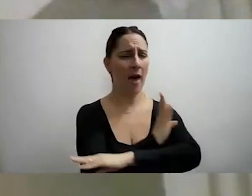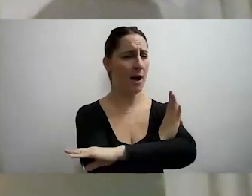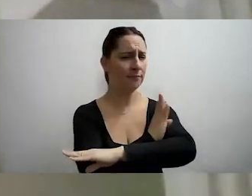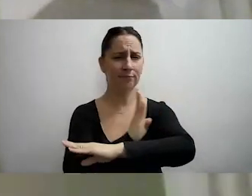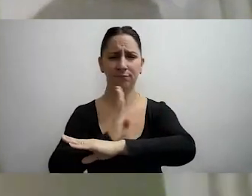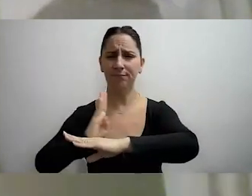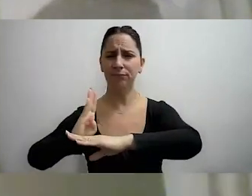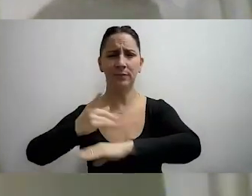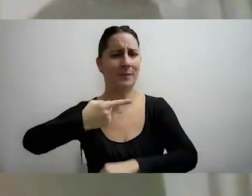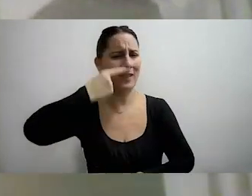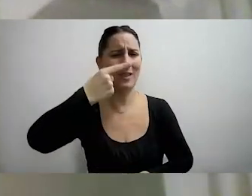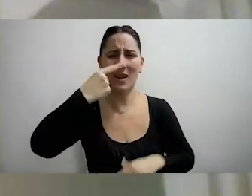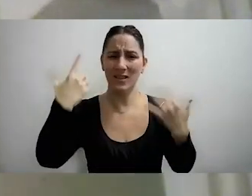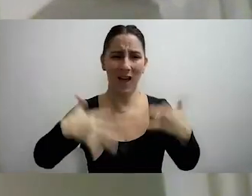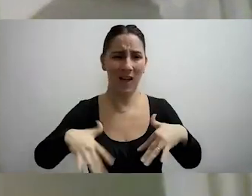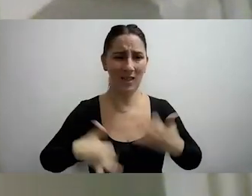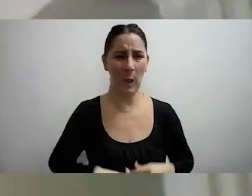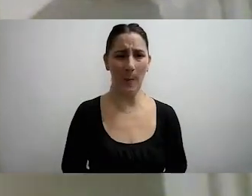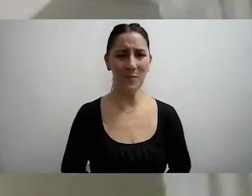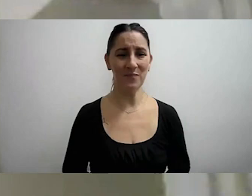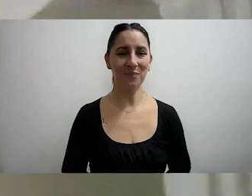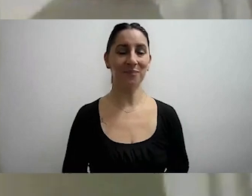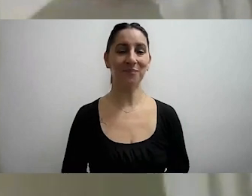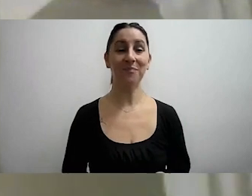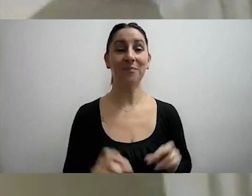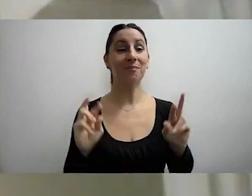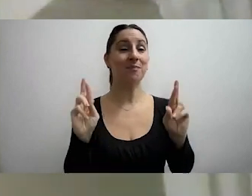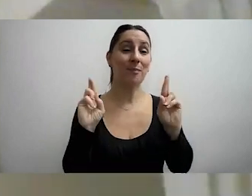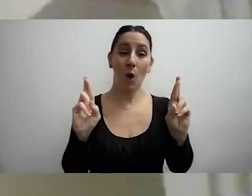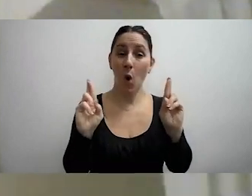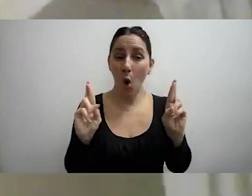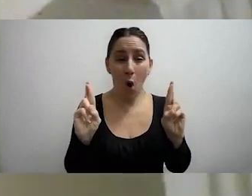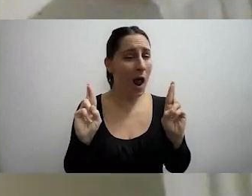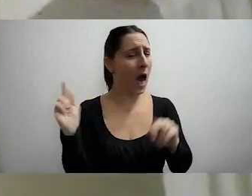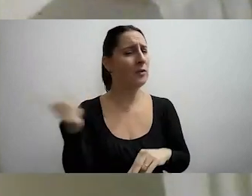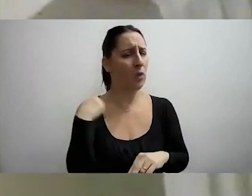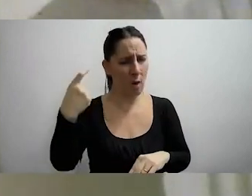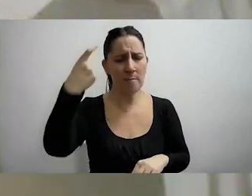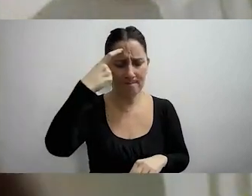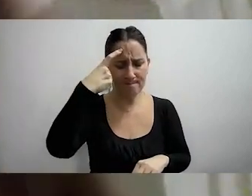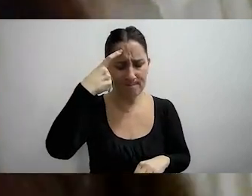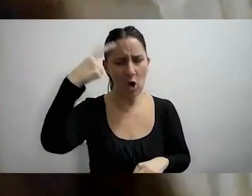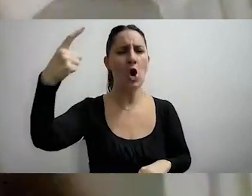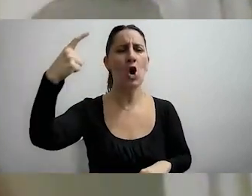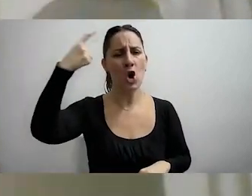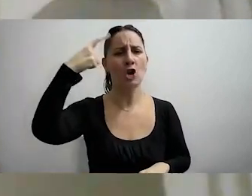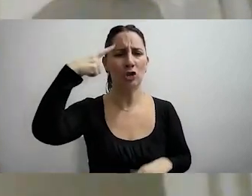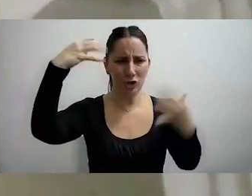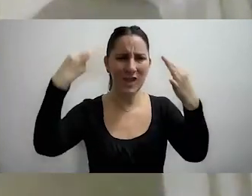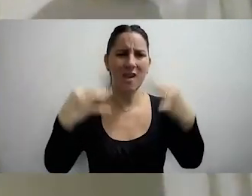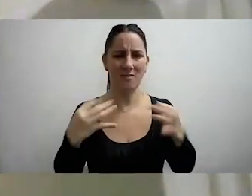interesante, tan... Ojalá realmente, o sea, tomemos todos conciencia real y haya